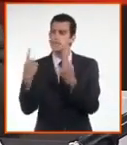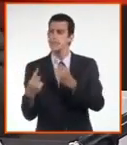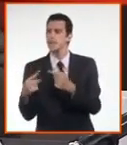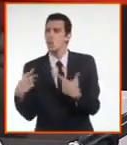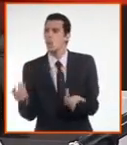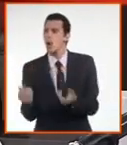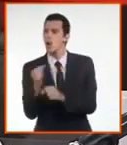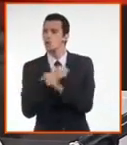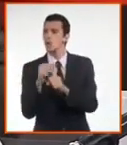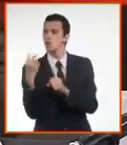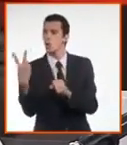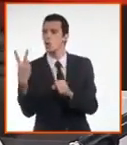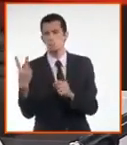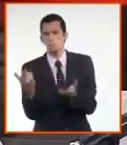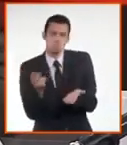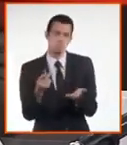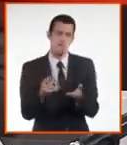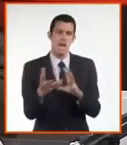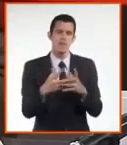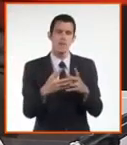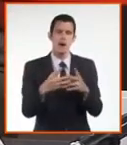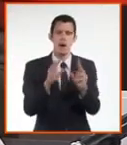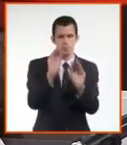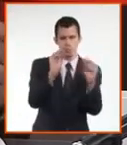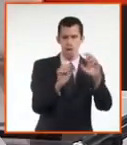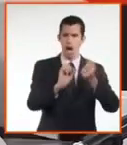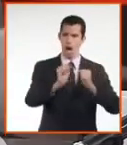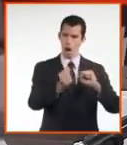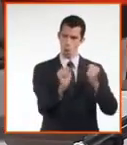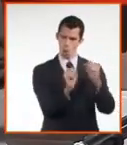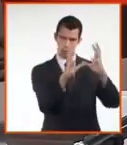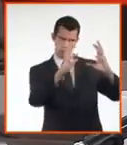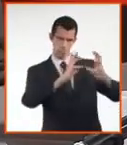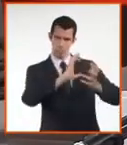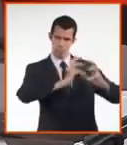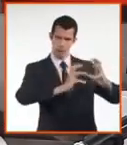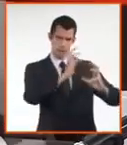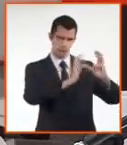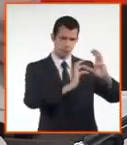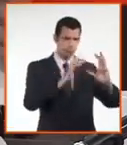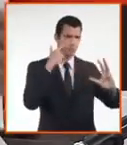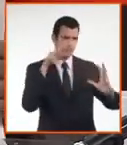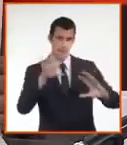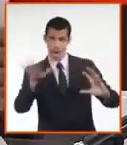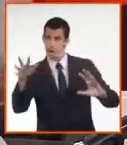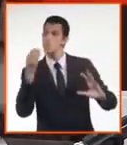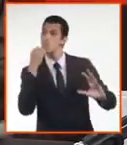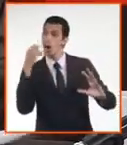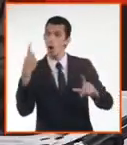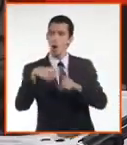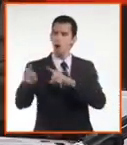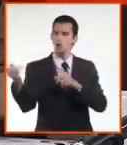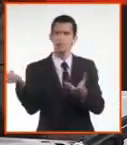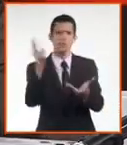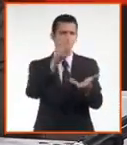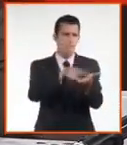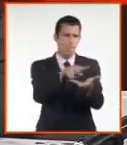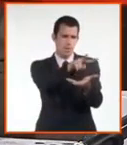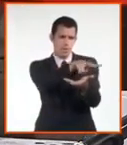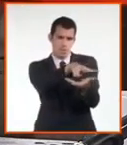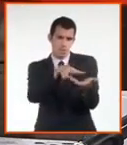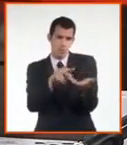nosotros también en el tema de las piezas respuestas venimos trabajando porque hoy hay